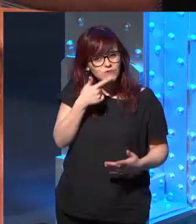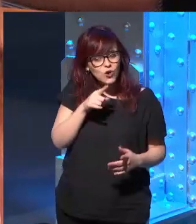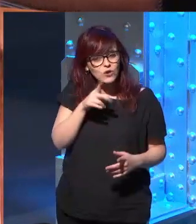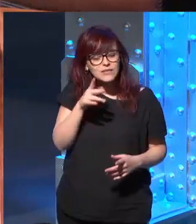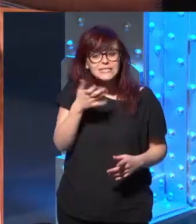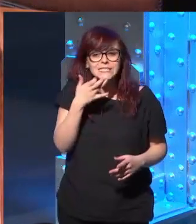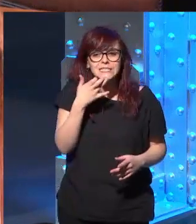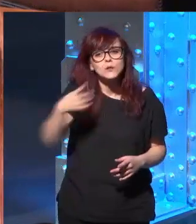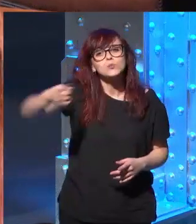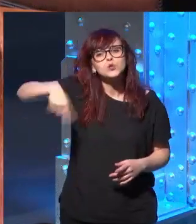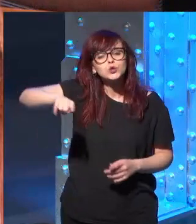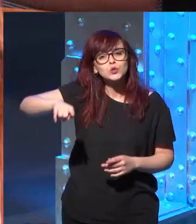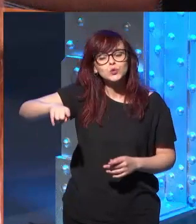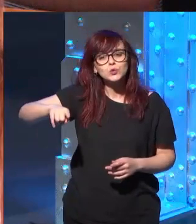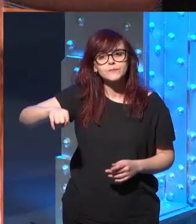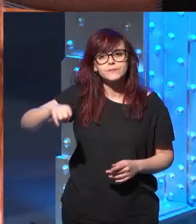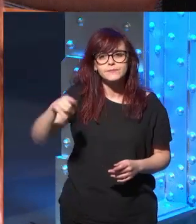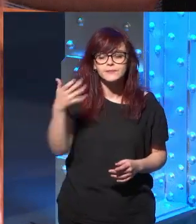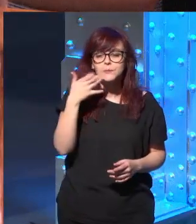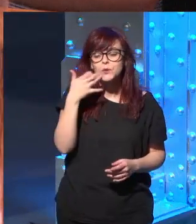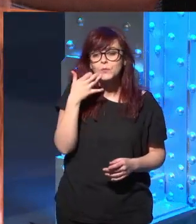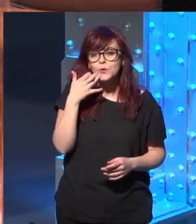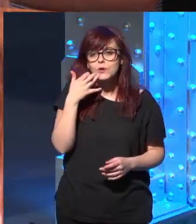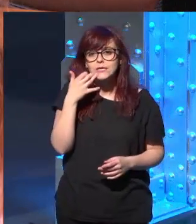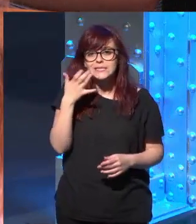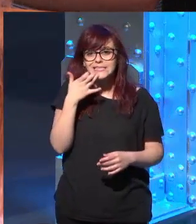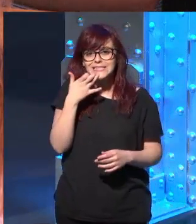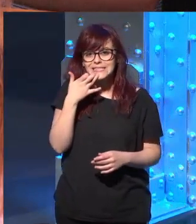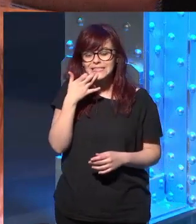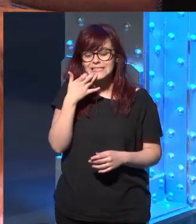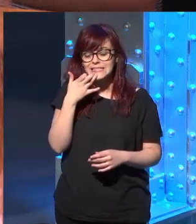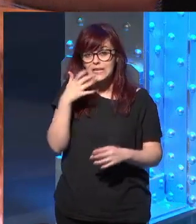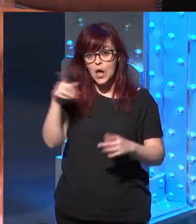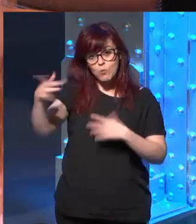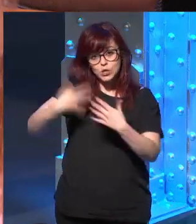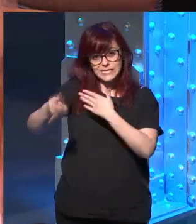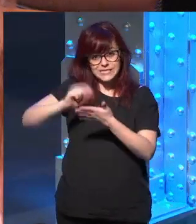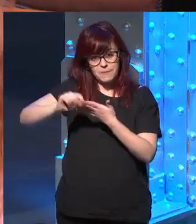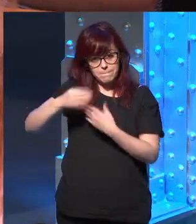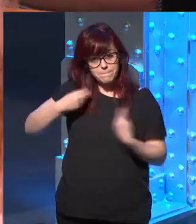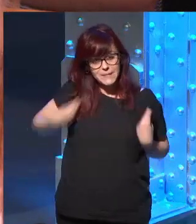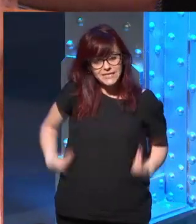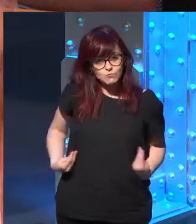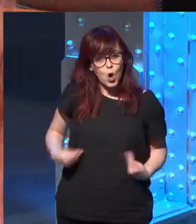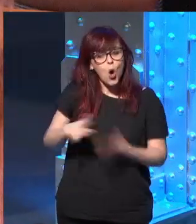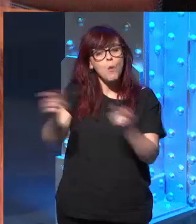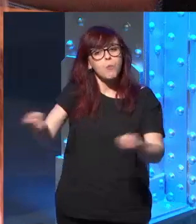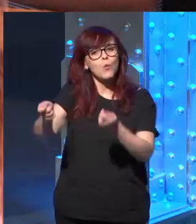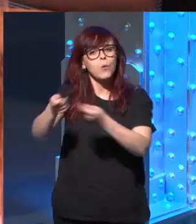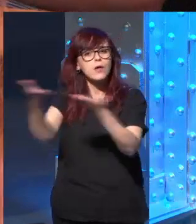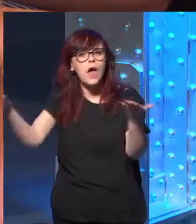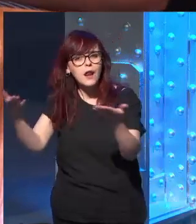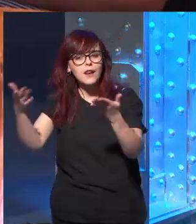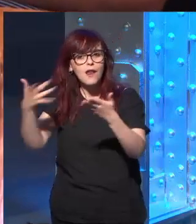si escribiríais algo distinto si solo escribierais para vosotras mismas sin un